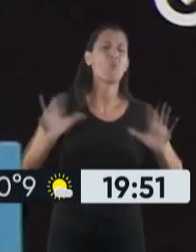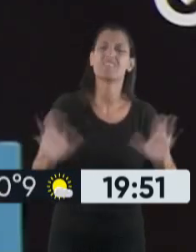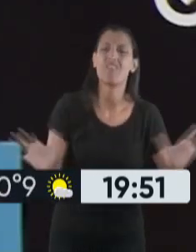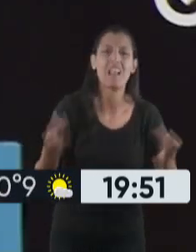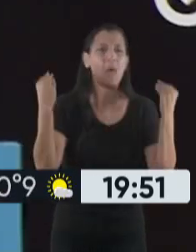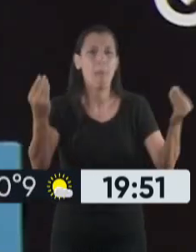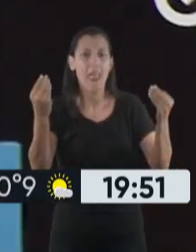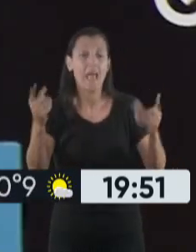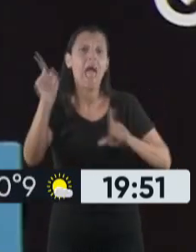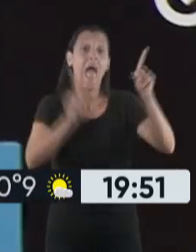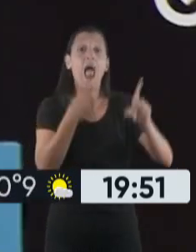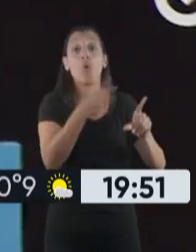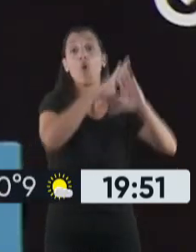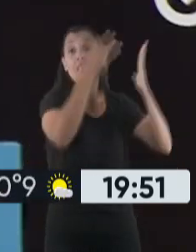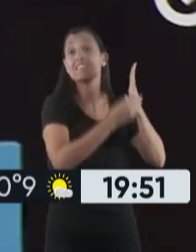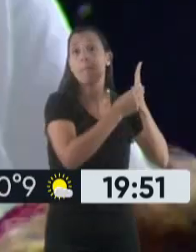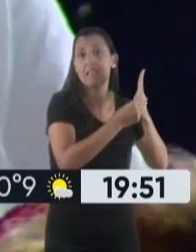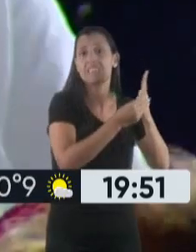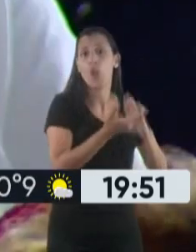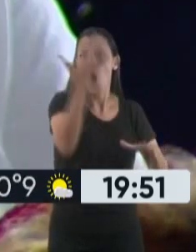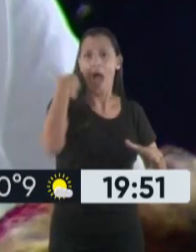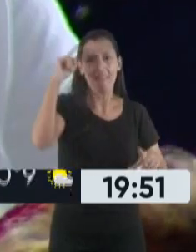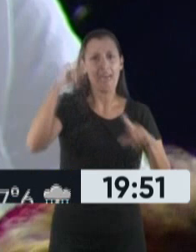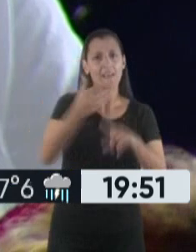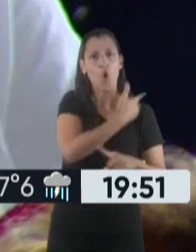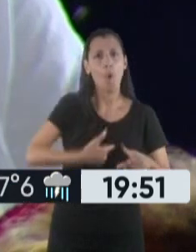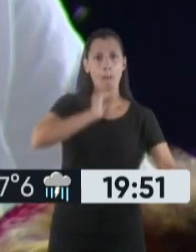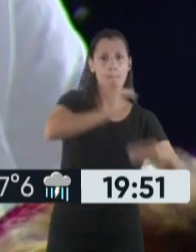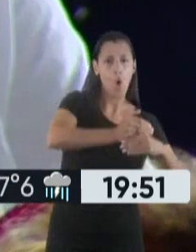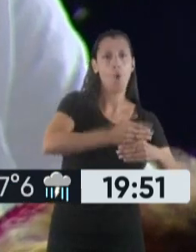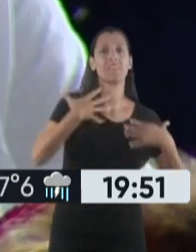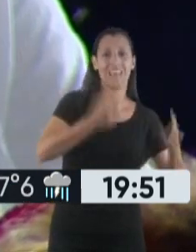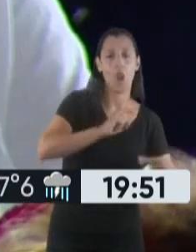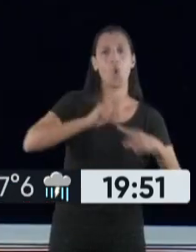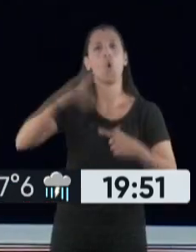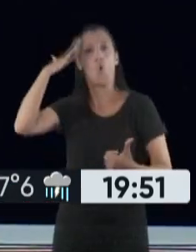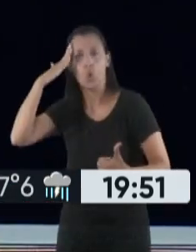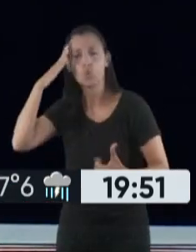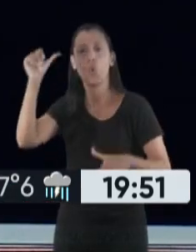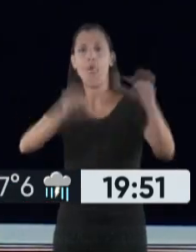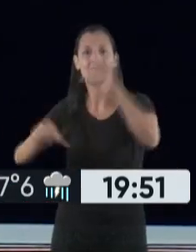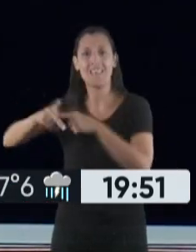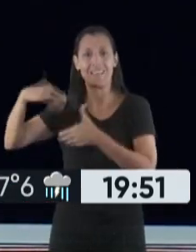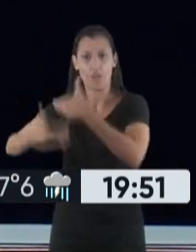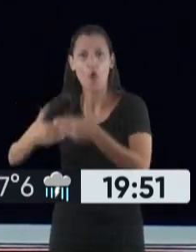hice ministerios porque otros habían dejado de serlo. Salud, cultura, ciencia y tecnología, trabajo.